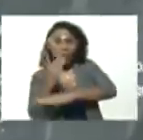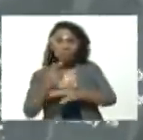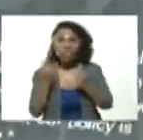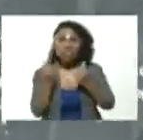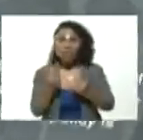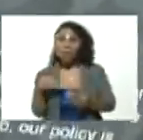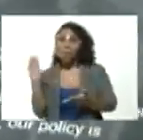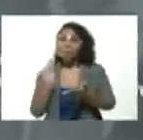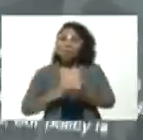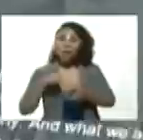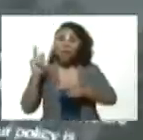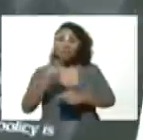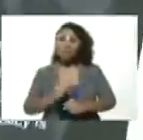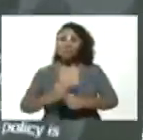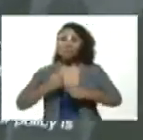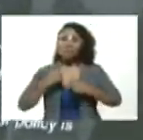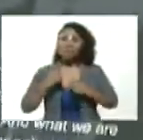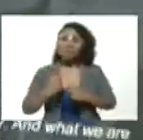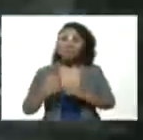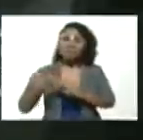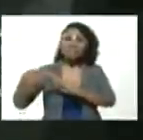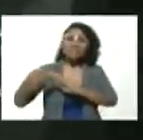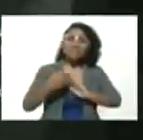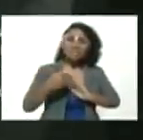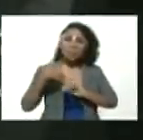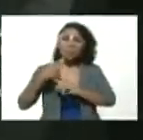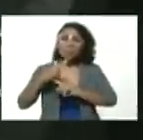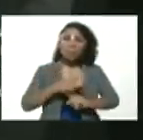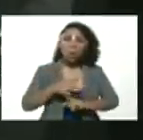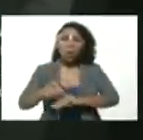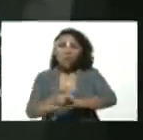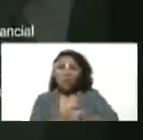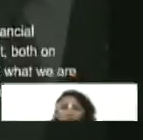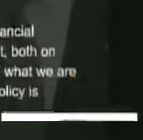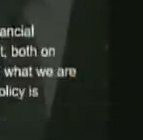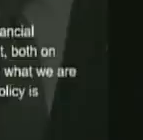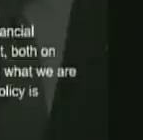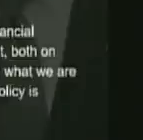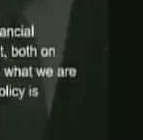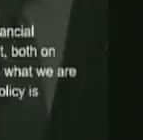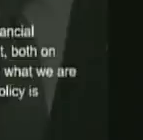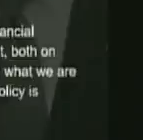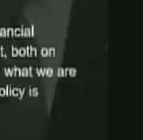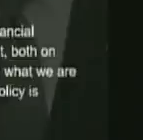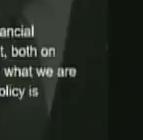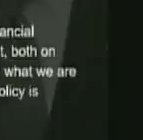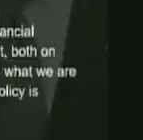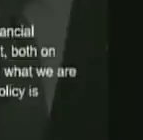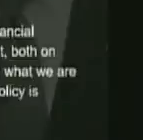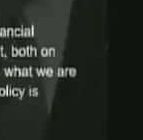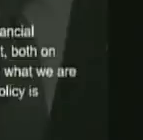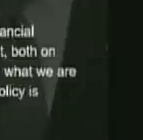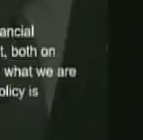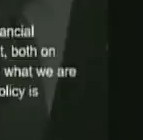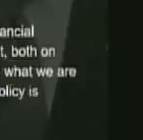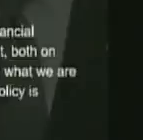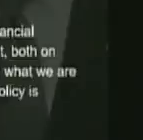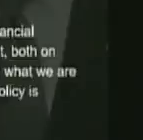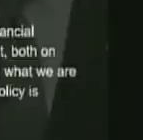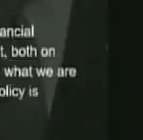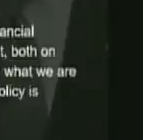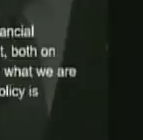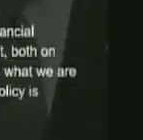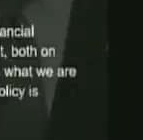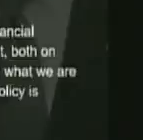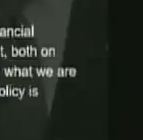hemos impuesto han forzado al default al gobierno de Venezuela, tanto en la deuda soberana de la República como en la